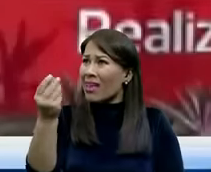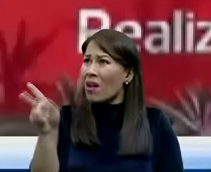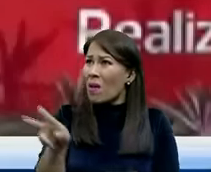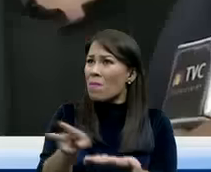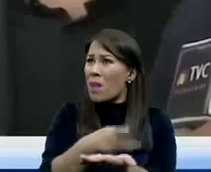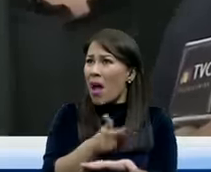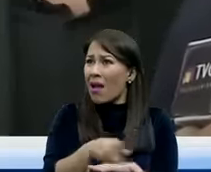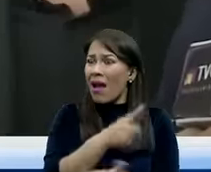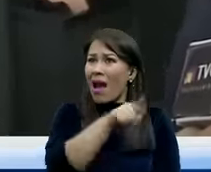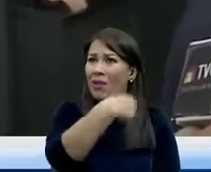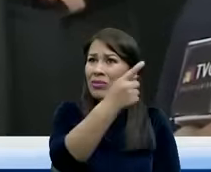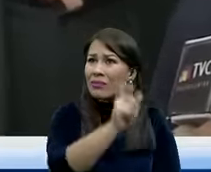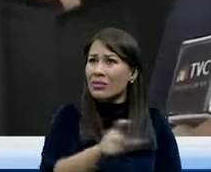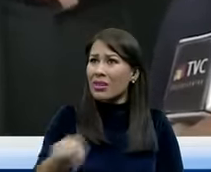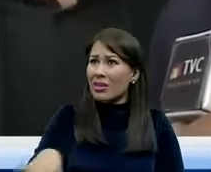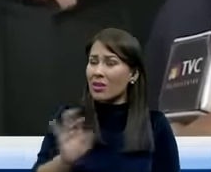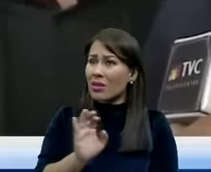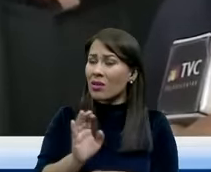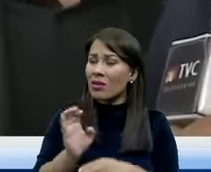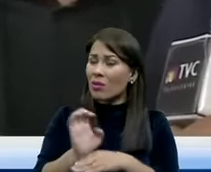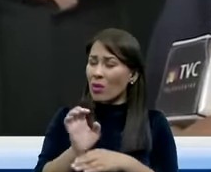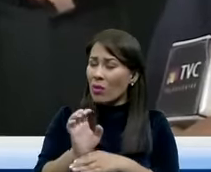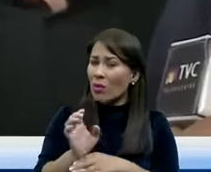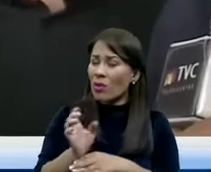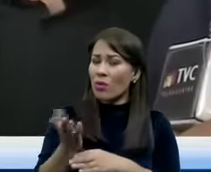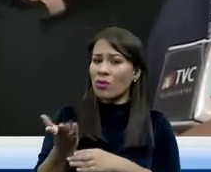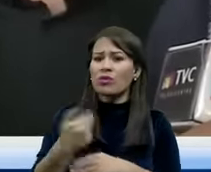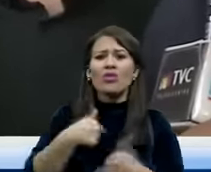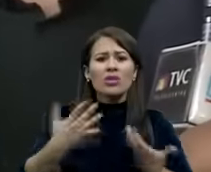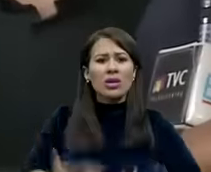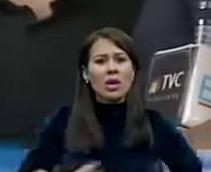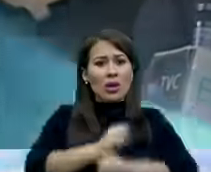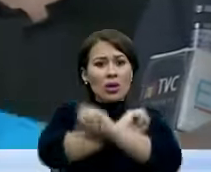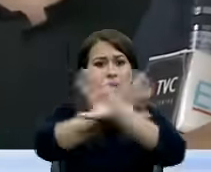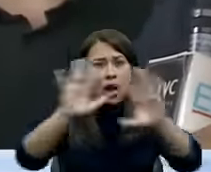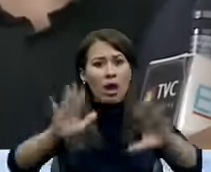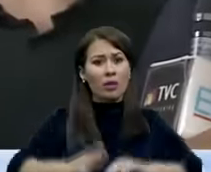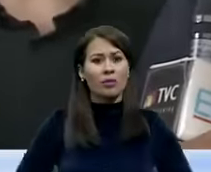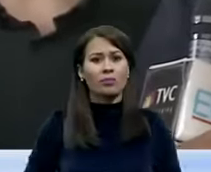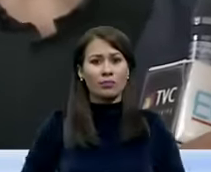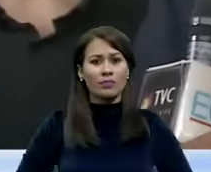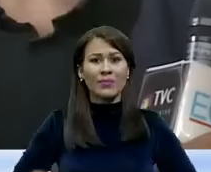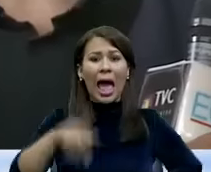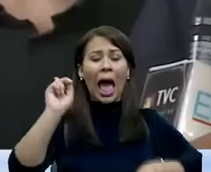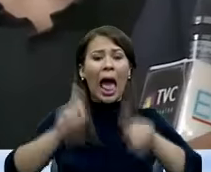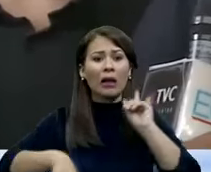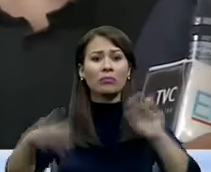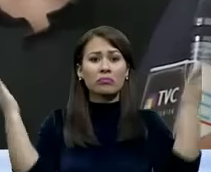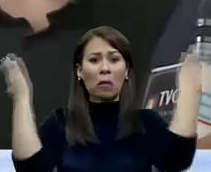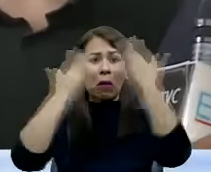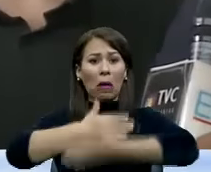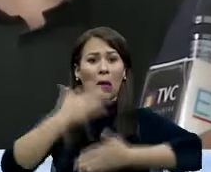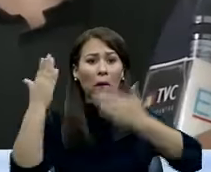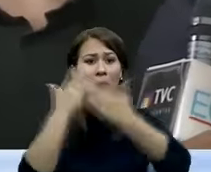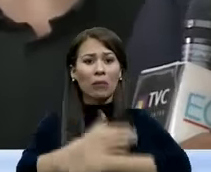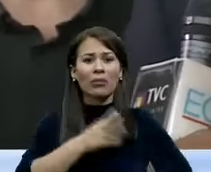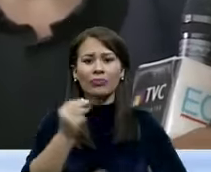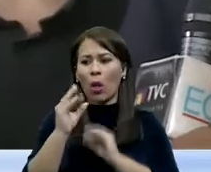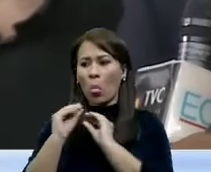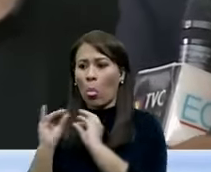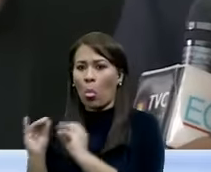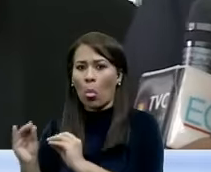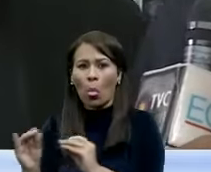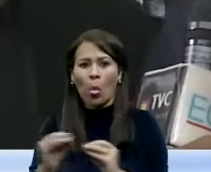en el país. Se esclarezca toda la verdad, se desvirtúen las especulaciones, las acusaciones